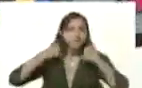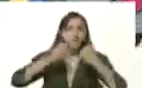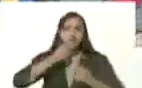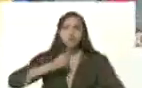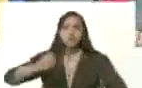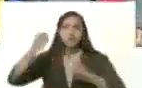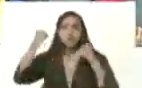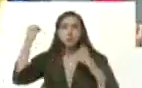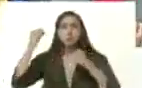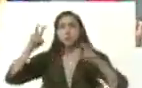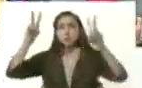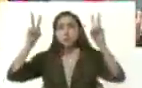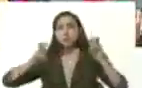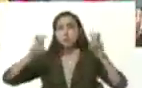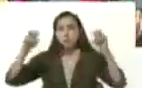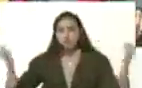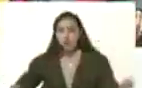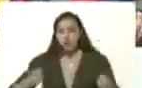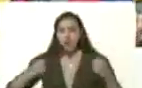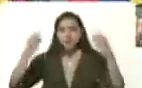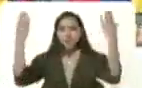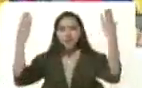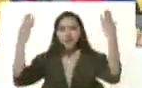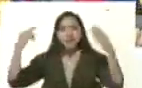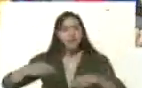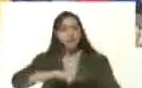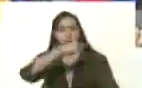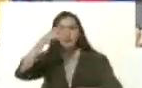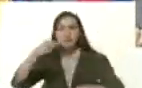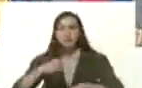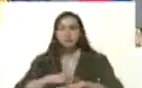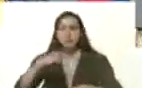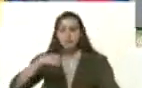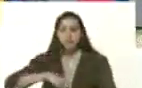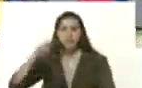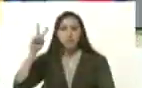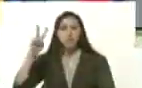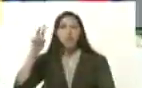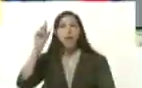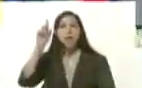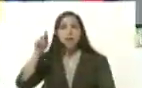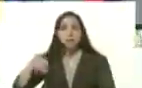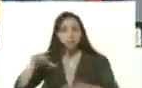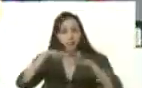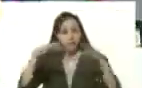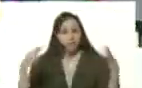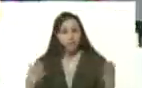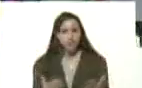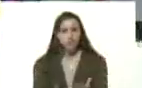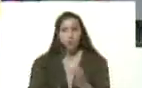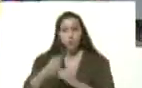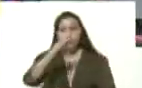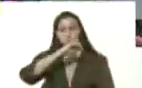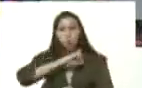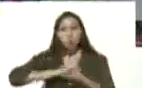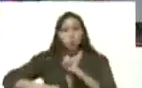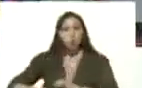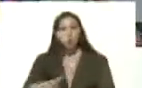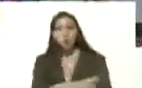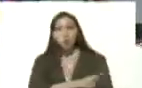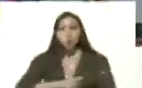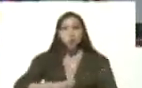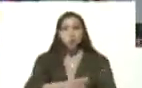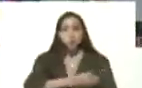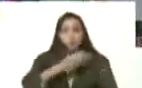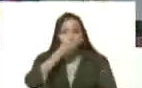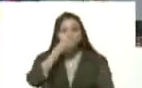mañana arranca una campaña nacional y mundial contra el gobierno racista,